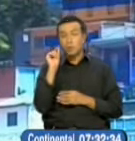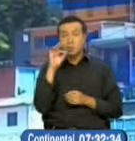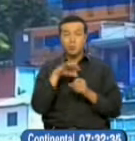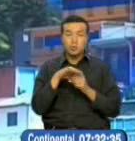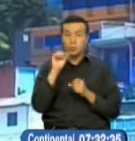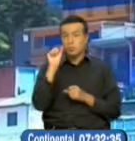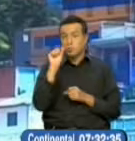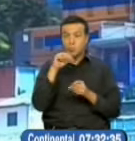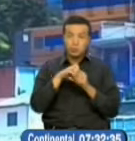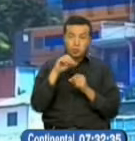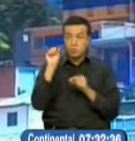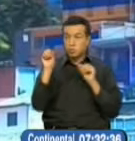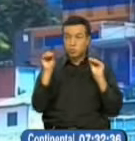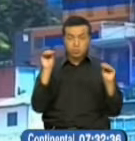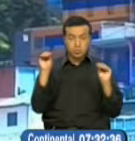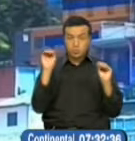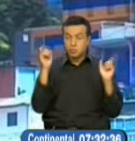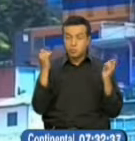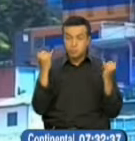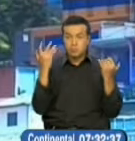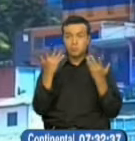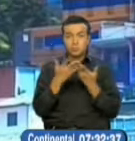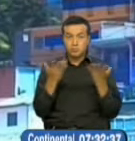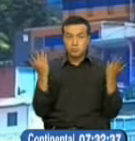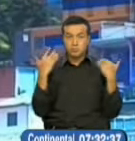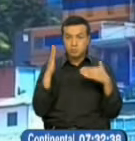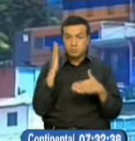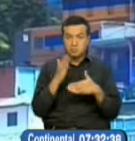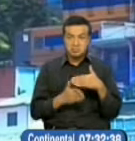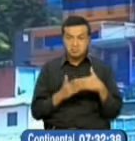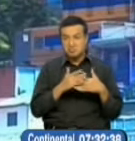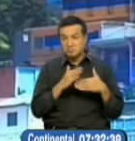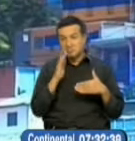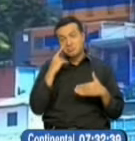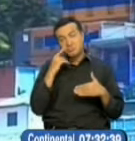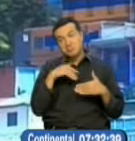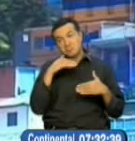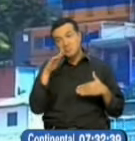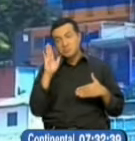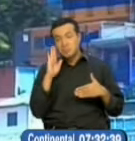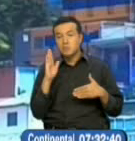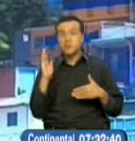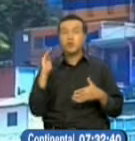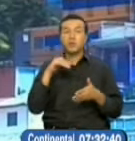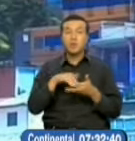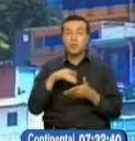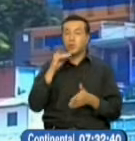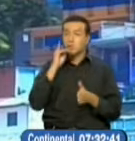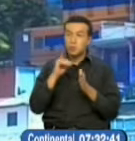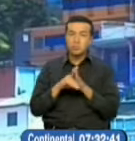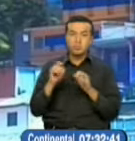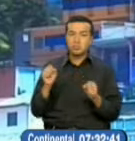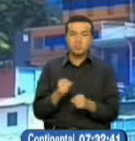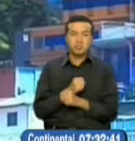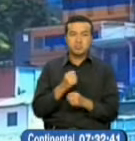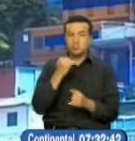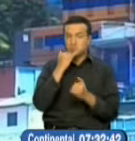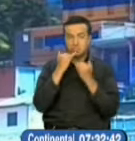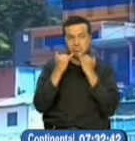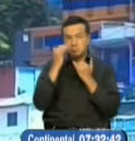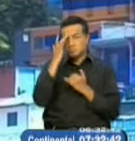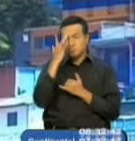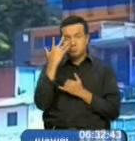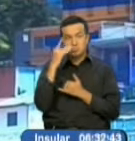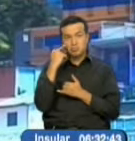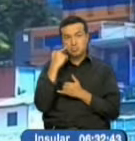a favor del uno y del otro. Pienso que el tema estaría terminado y yo no vería por lo menos una salida de un recurso, porque salvo que